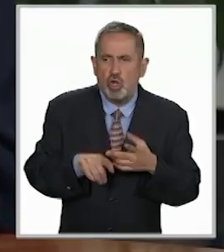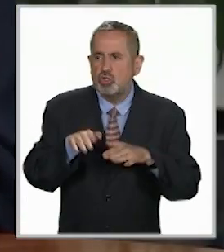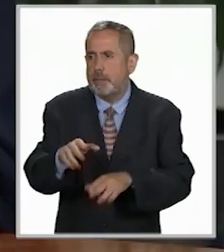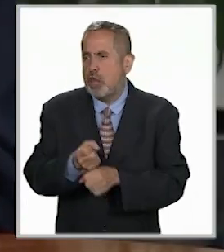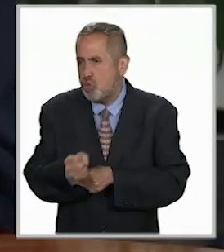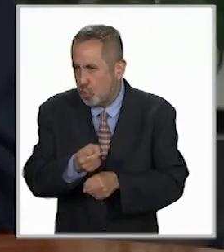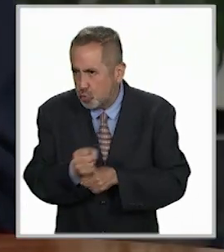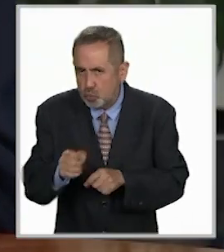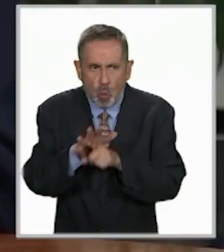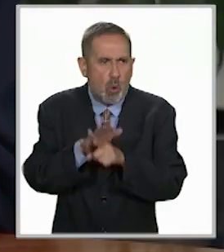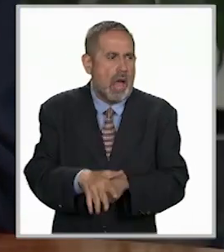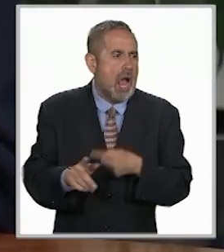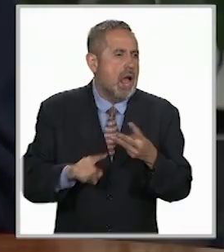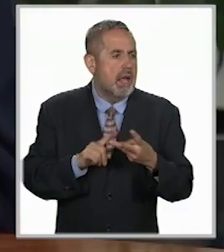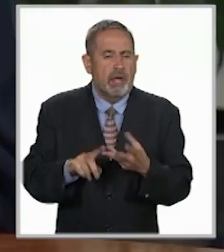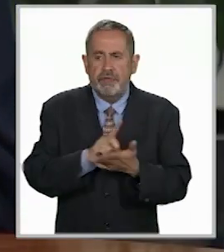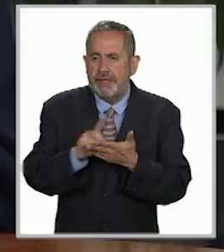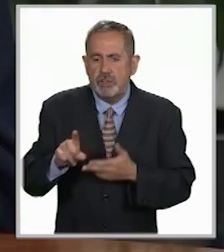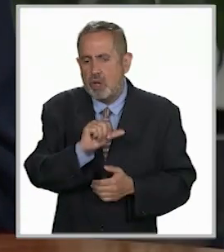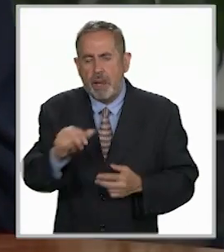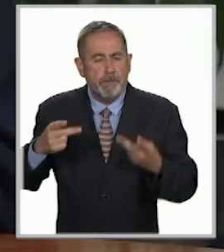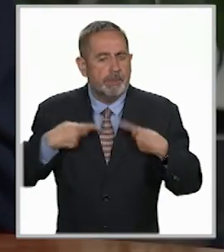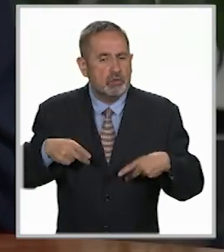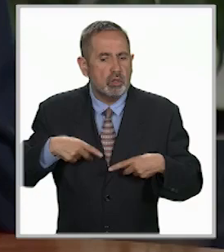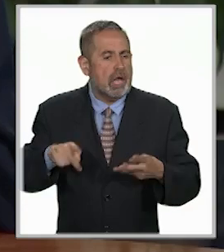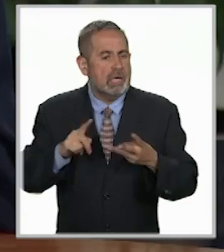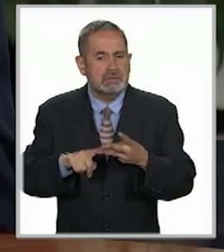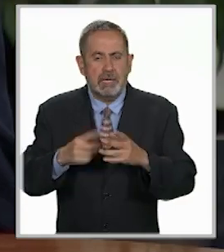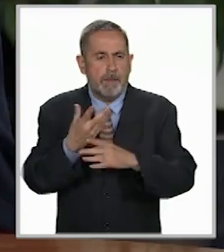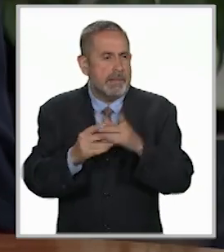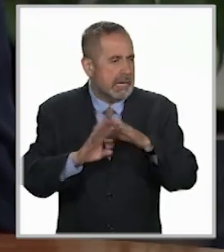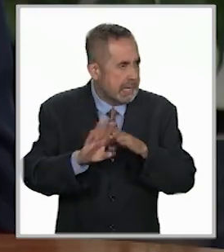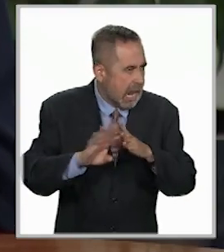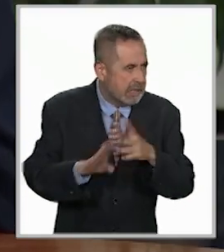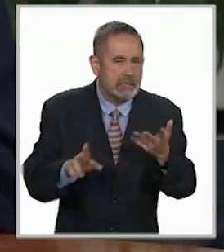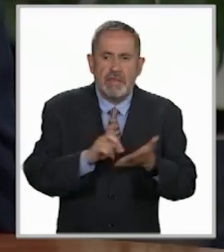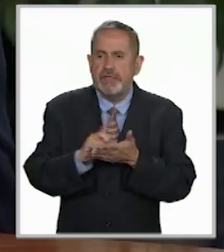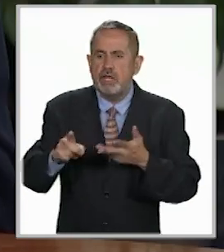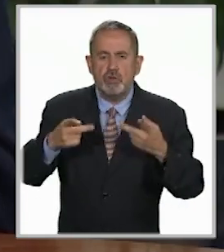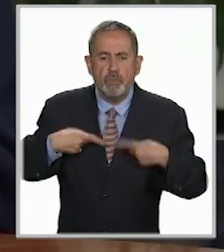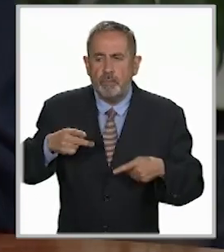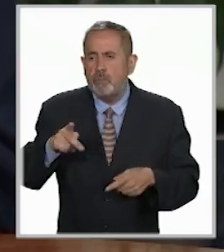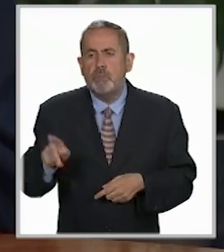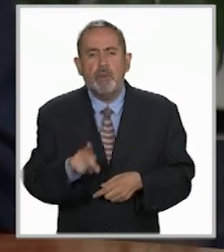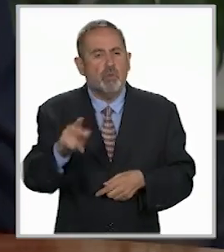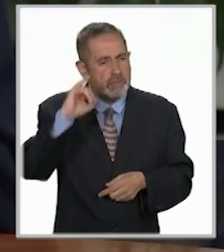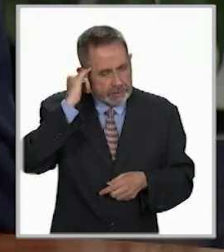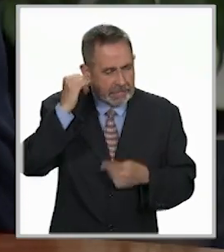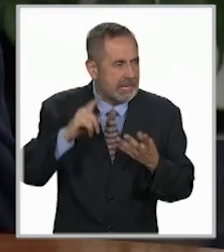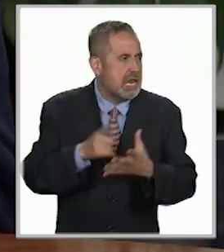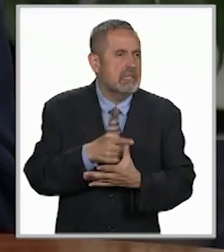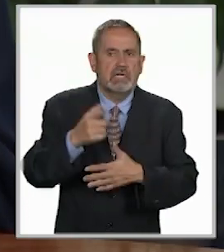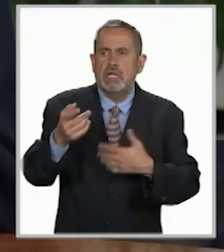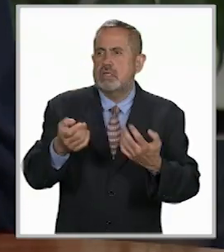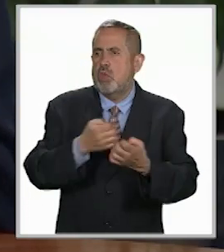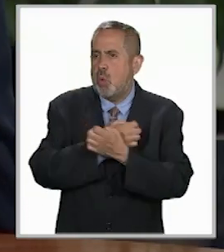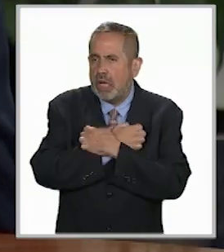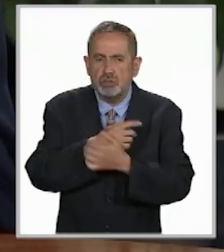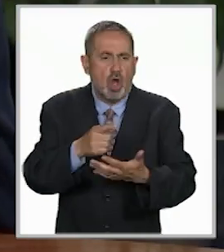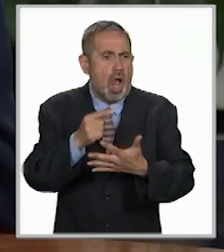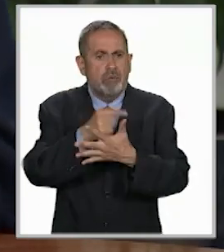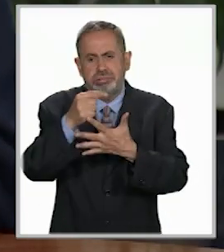de expresión, de tortura, de derechos de las personas migrantes, de derechos de los pueblos indígenas,